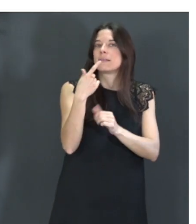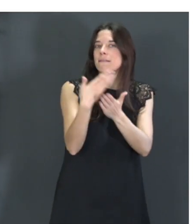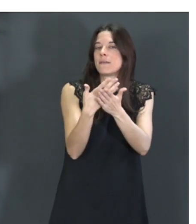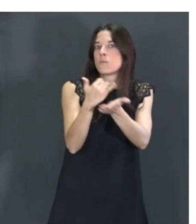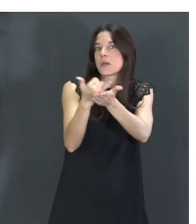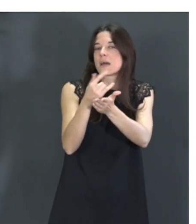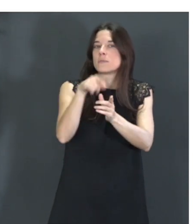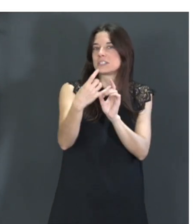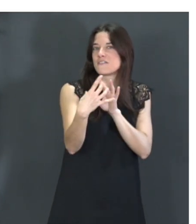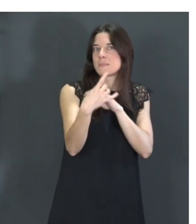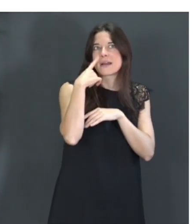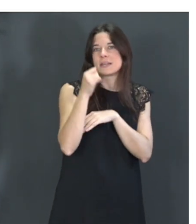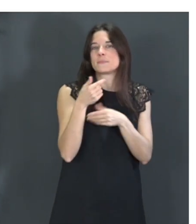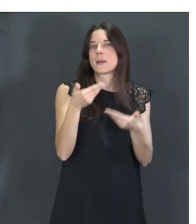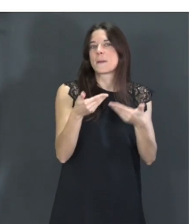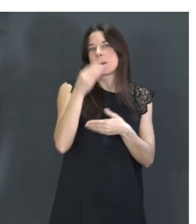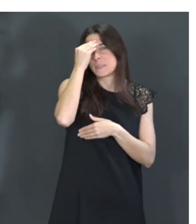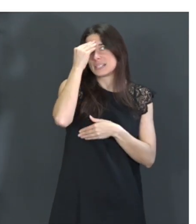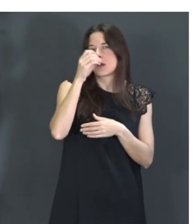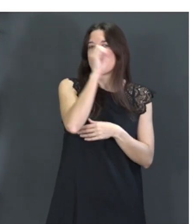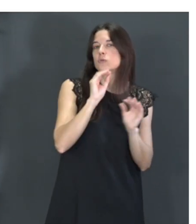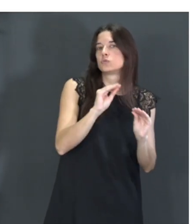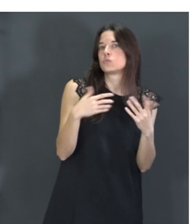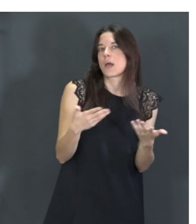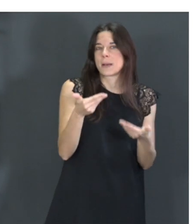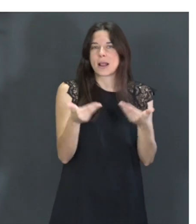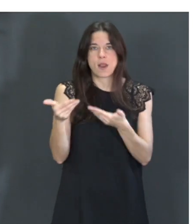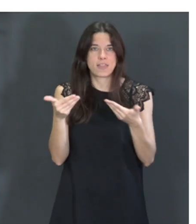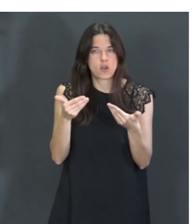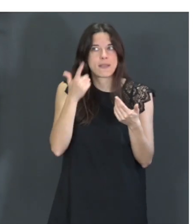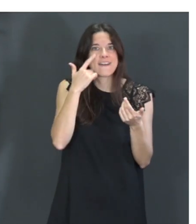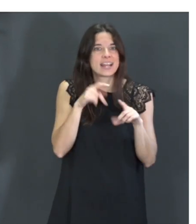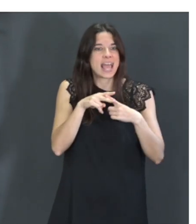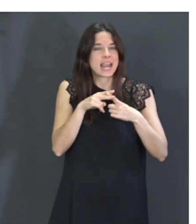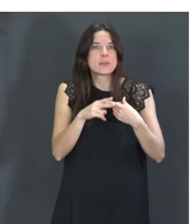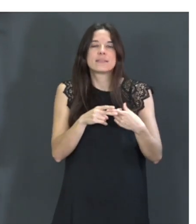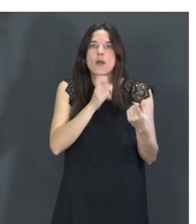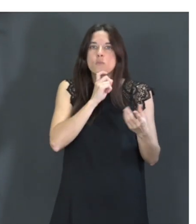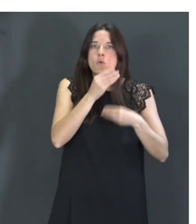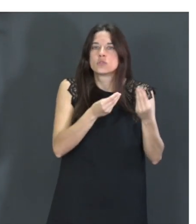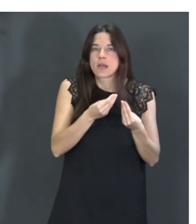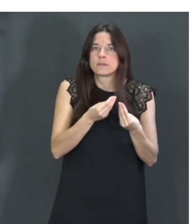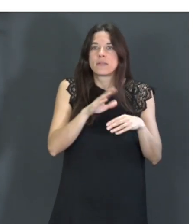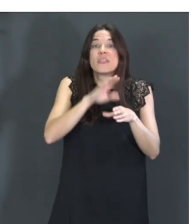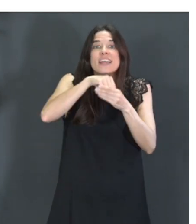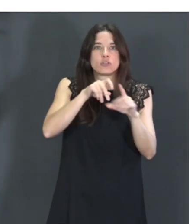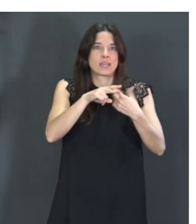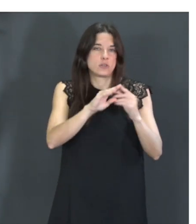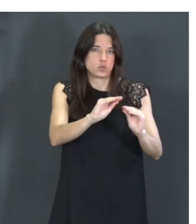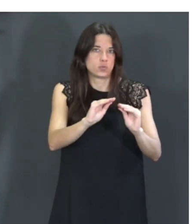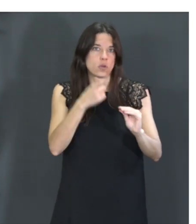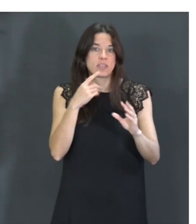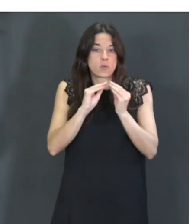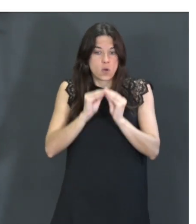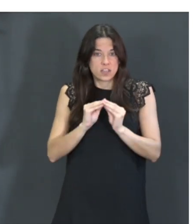sus valoraciones, ¿no?, que es lo importante, ver cómo reaccionan ante esta herramienta, ¿no?, en sus talleres. Entonces,